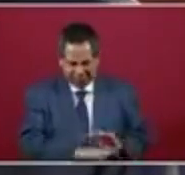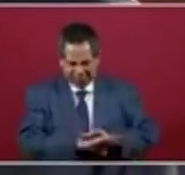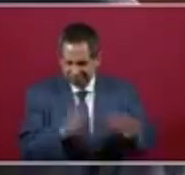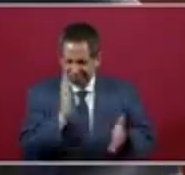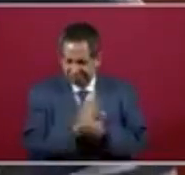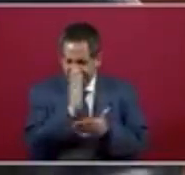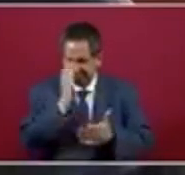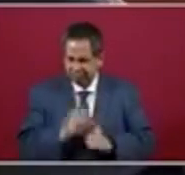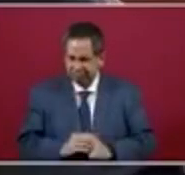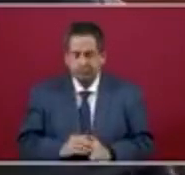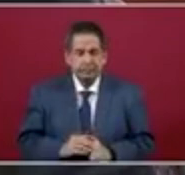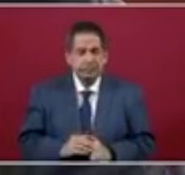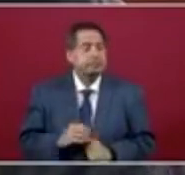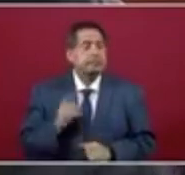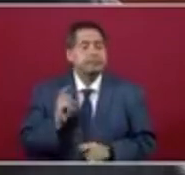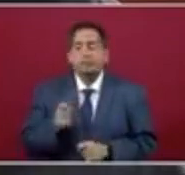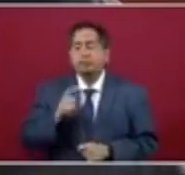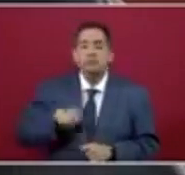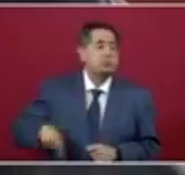Y entre todos